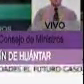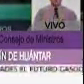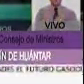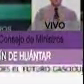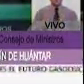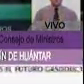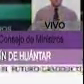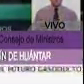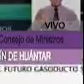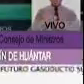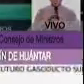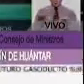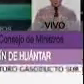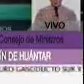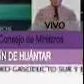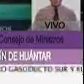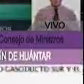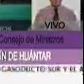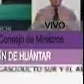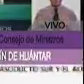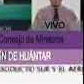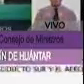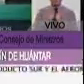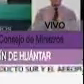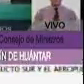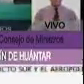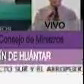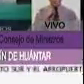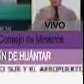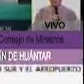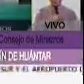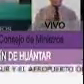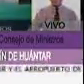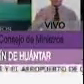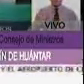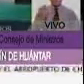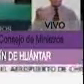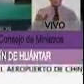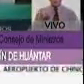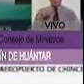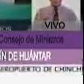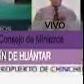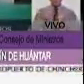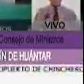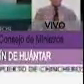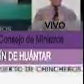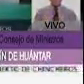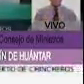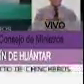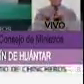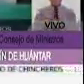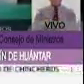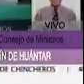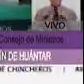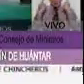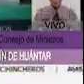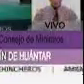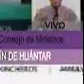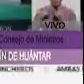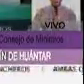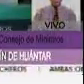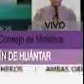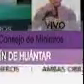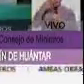Estado sobre el particular. Conjuntamente con el doctor Cateriano, se articuló la estrategia, los